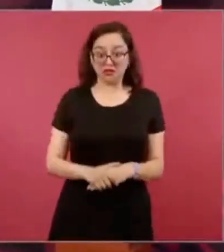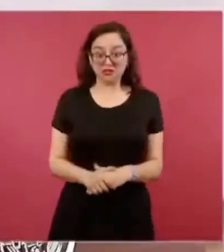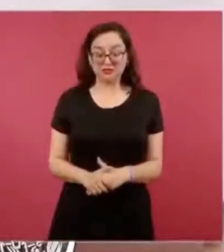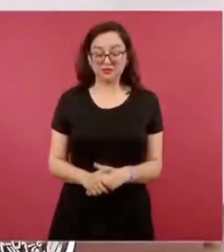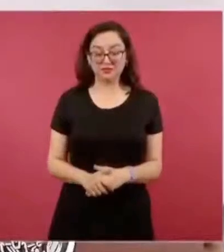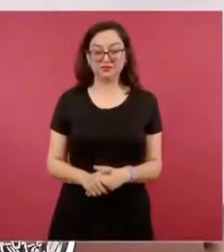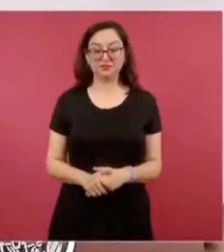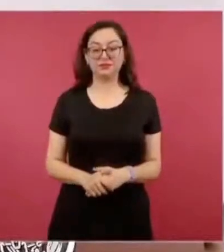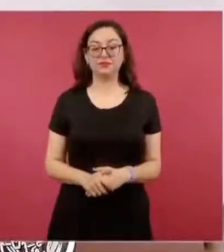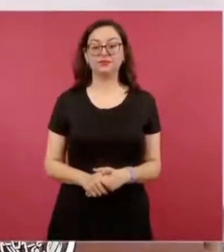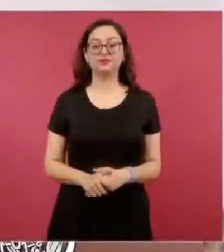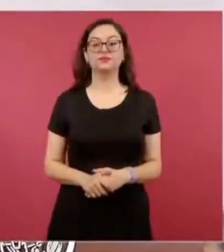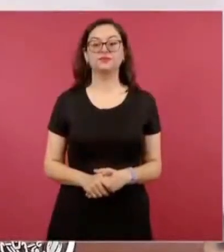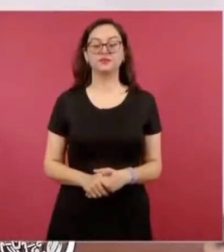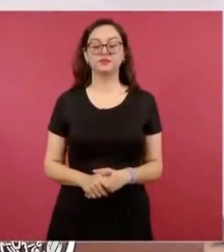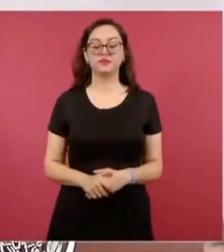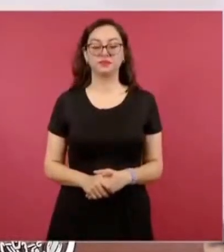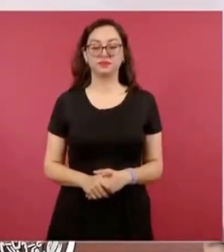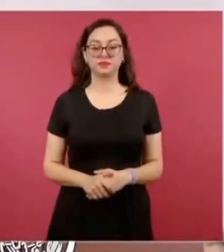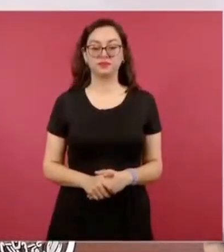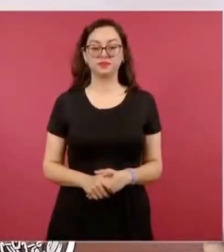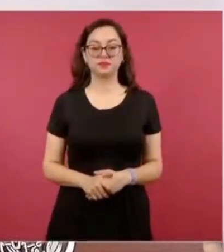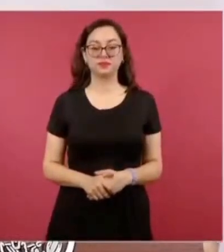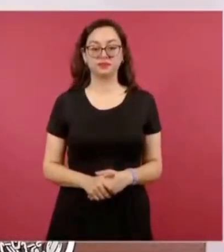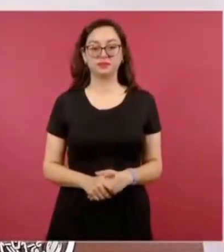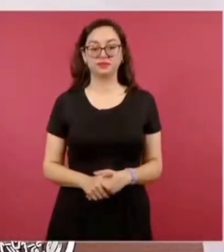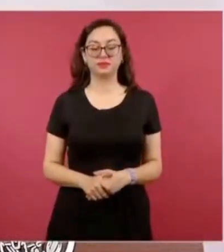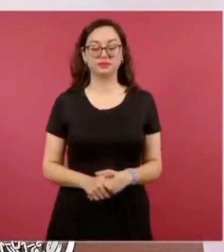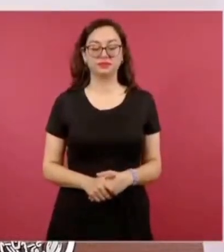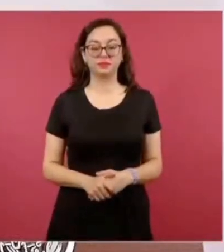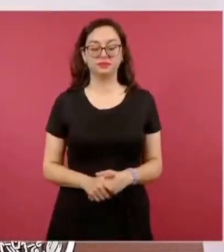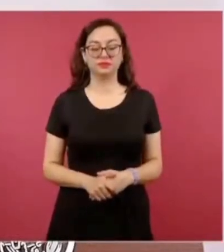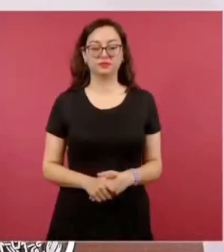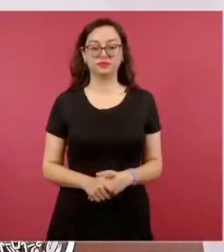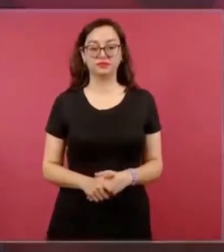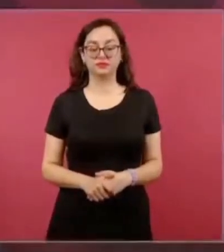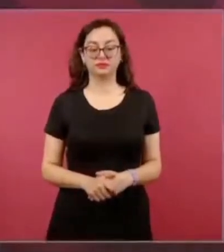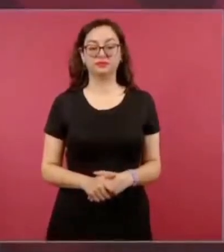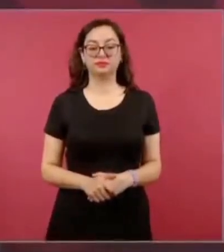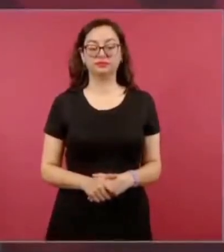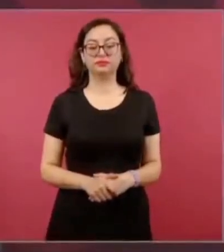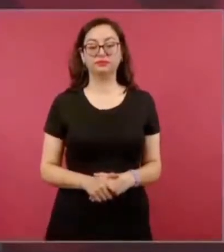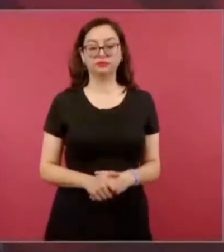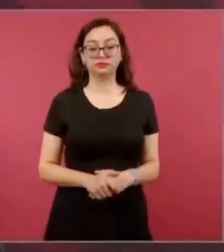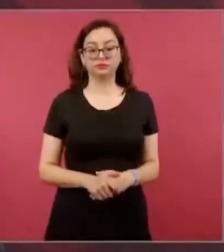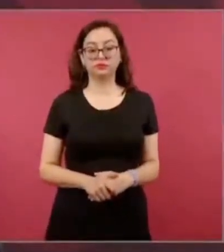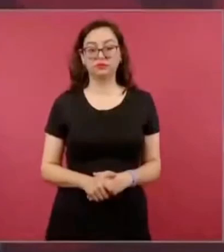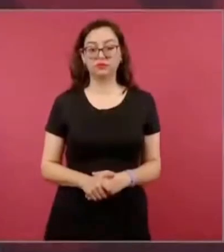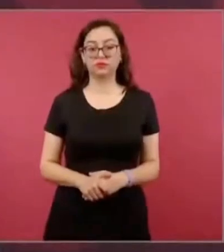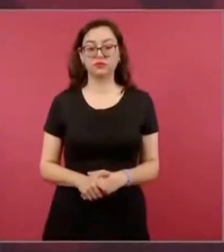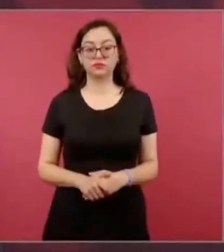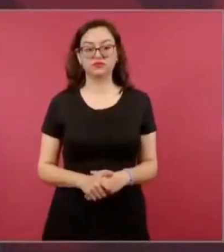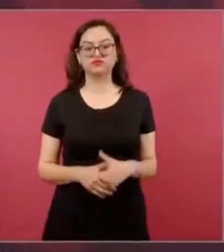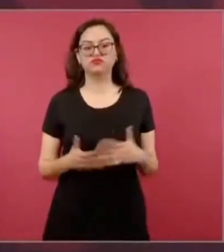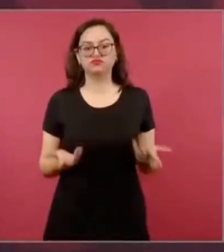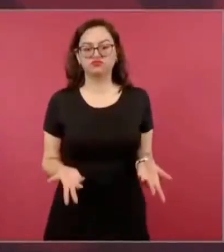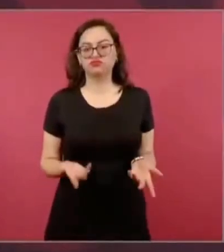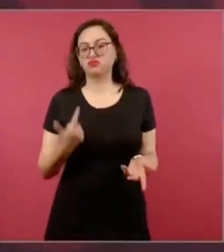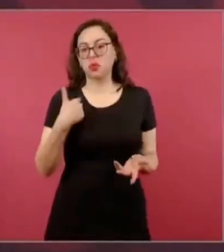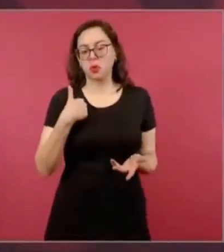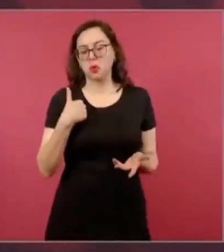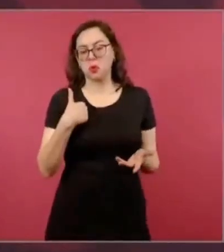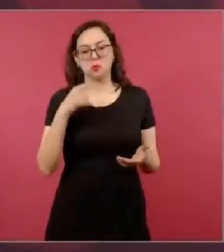Yo me di cuenta porque alguien lo mencionó